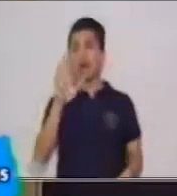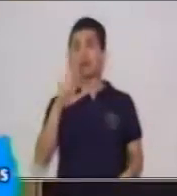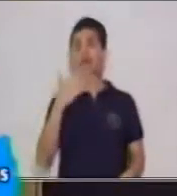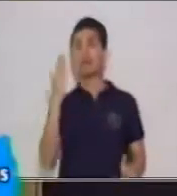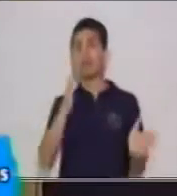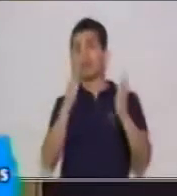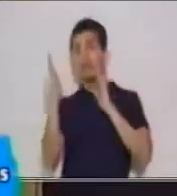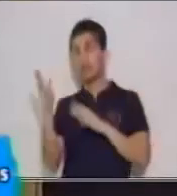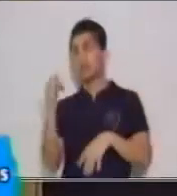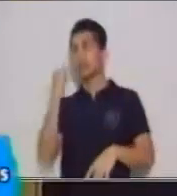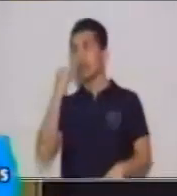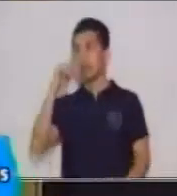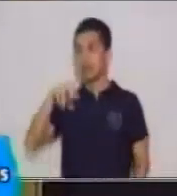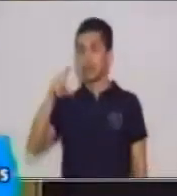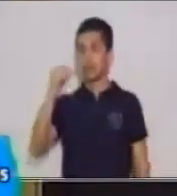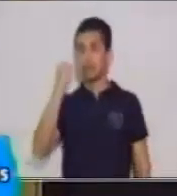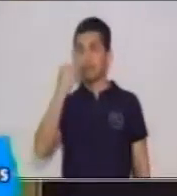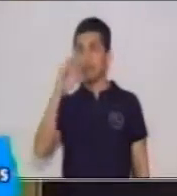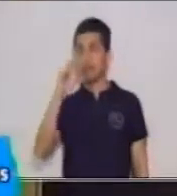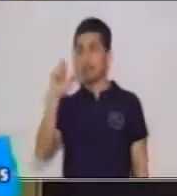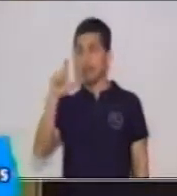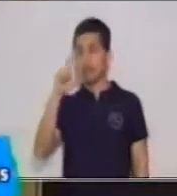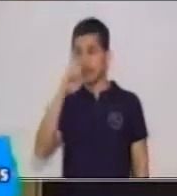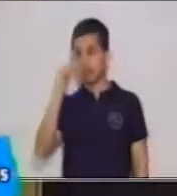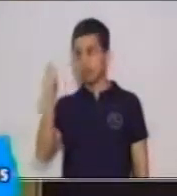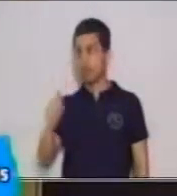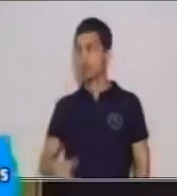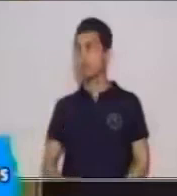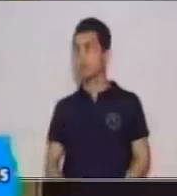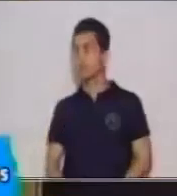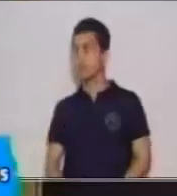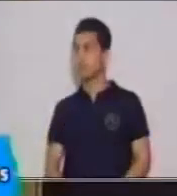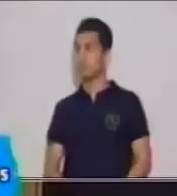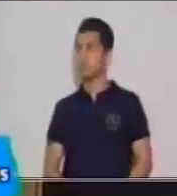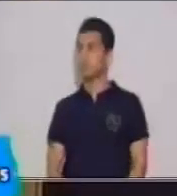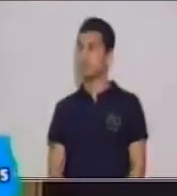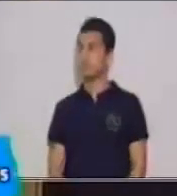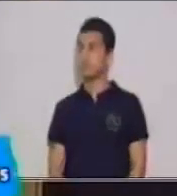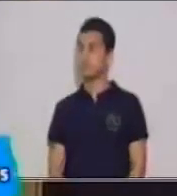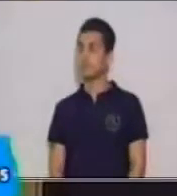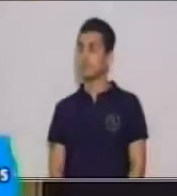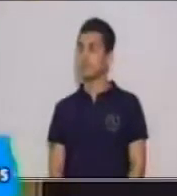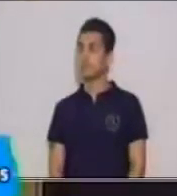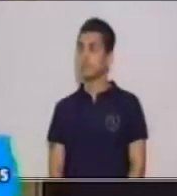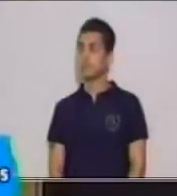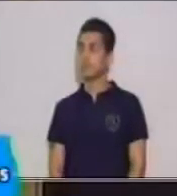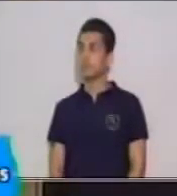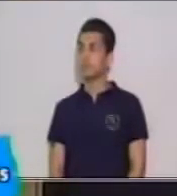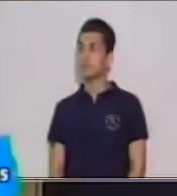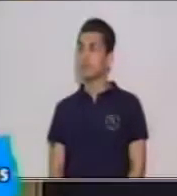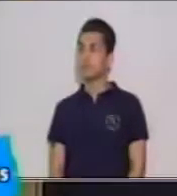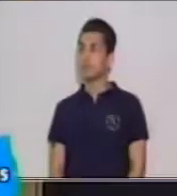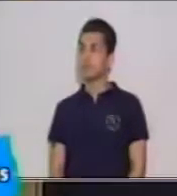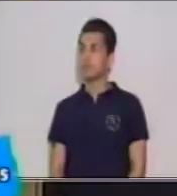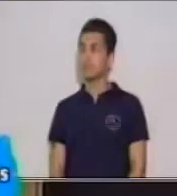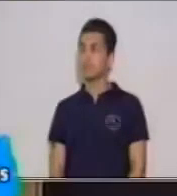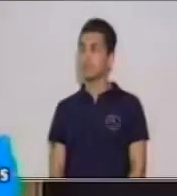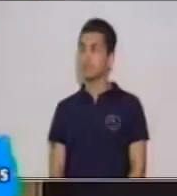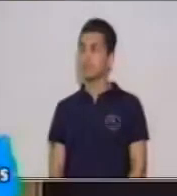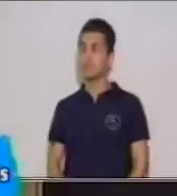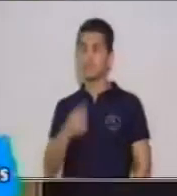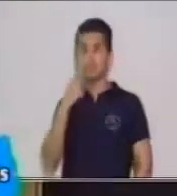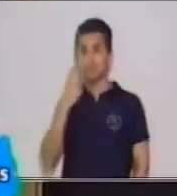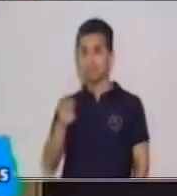será? Indirecta. Muy bien. Vamos con la palabra Corral. Aquí sí quiero